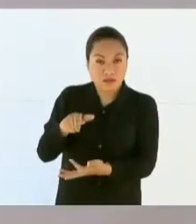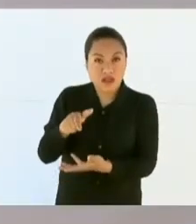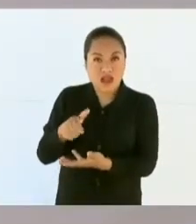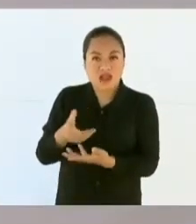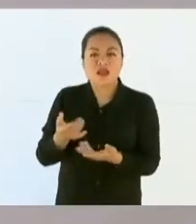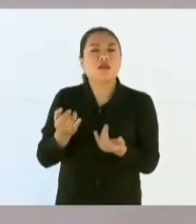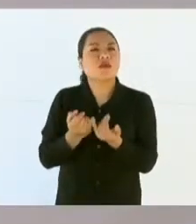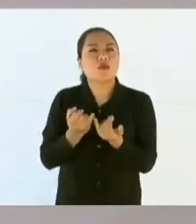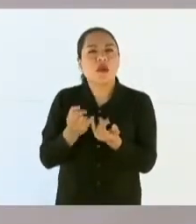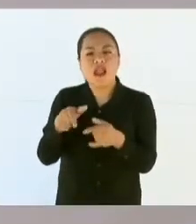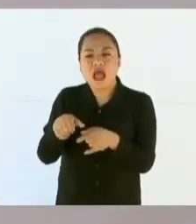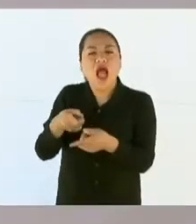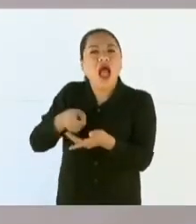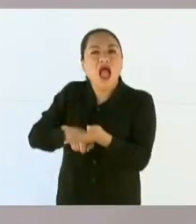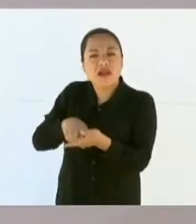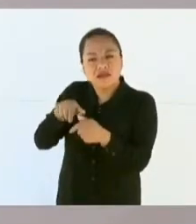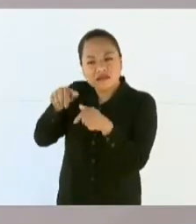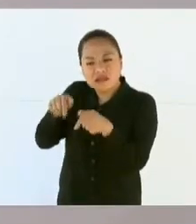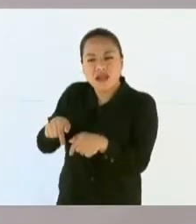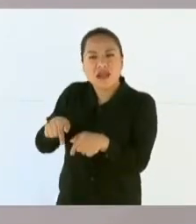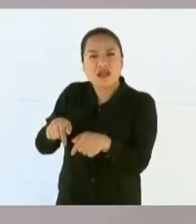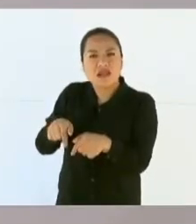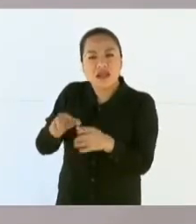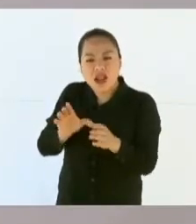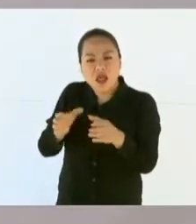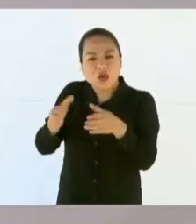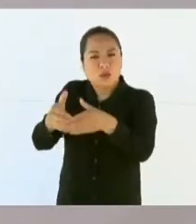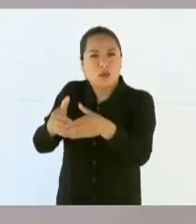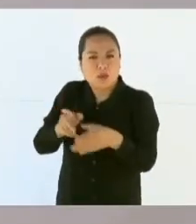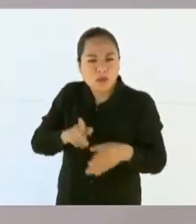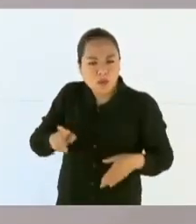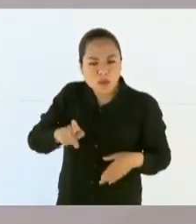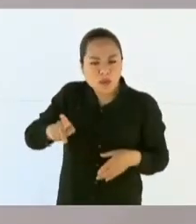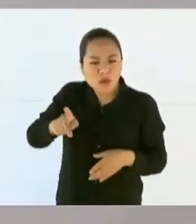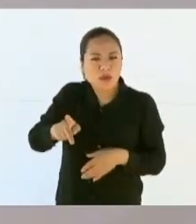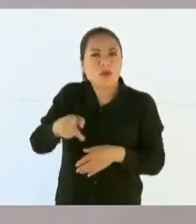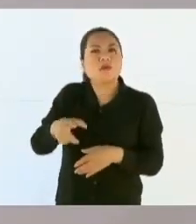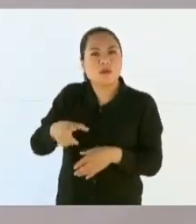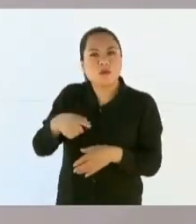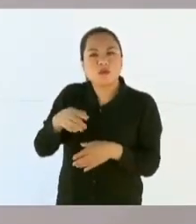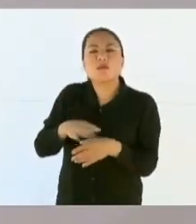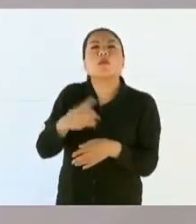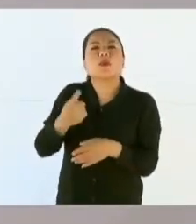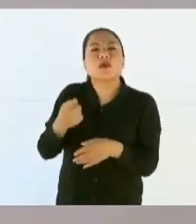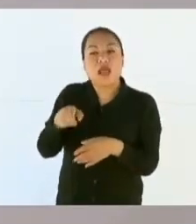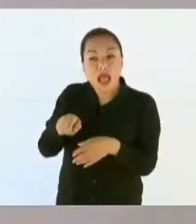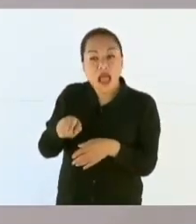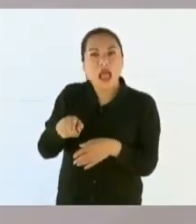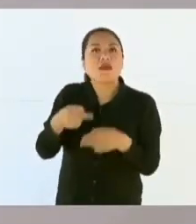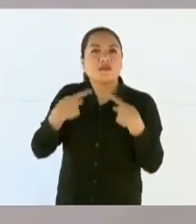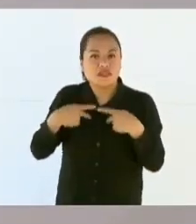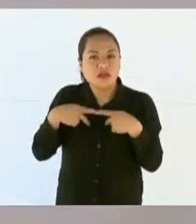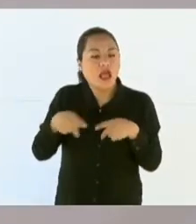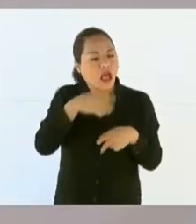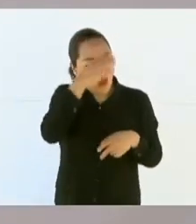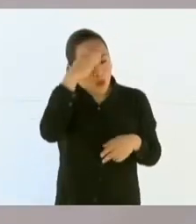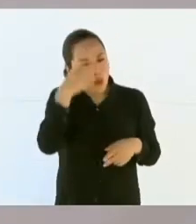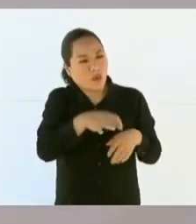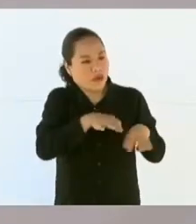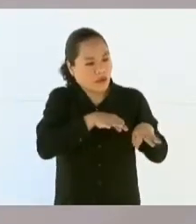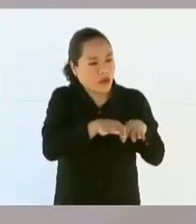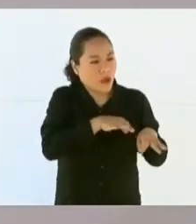en las mismas comunidades, porque aquí se da el trabajo y